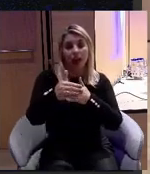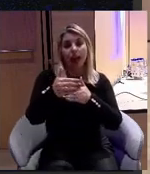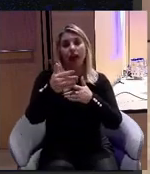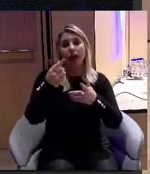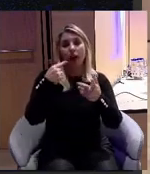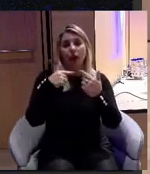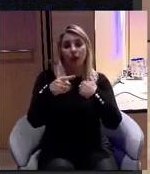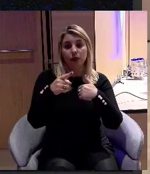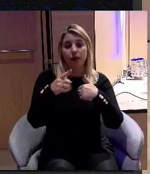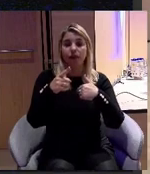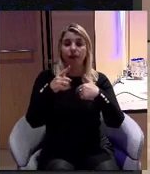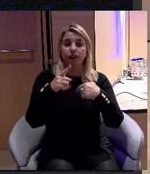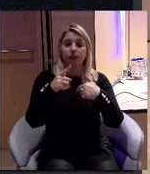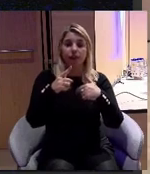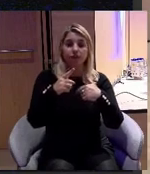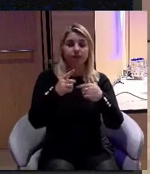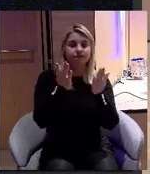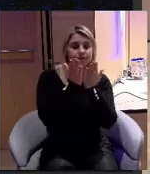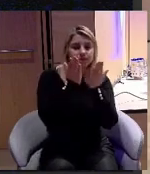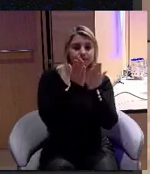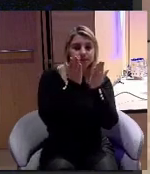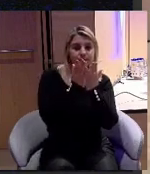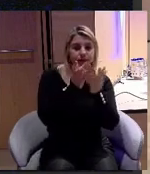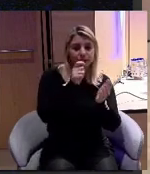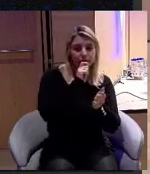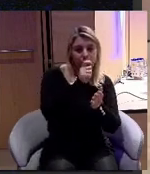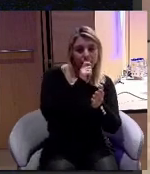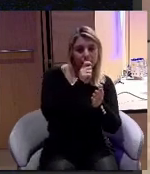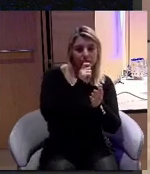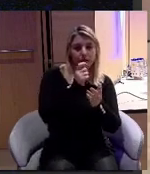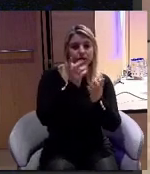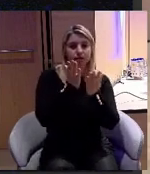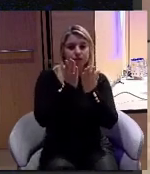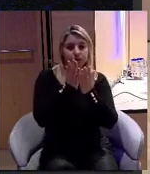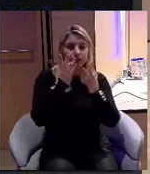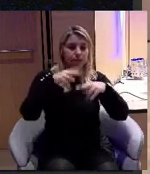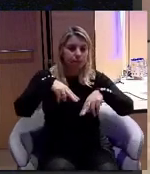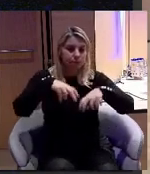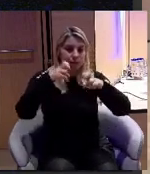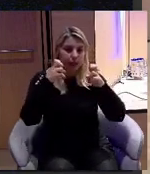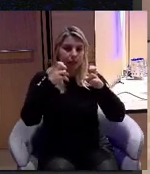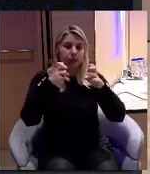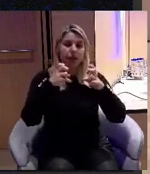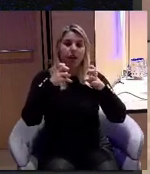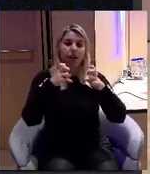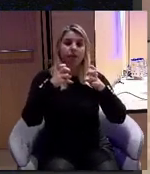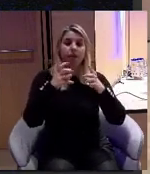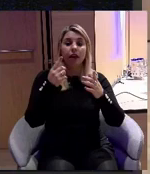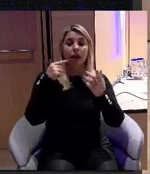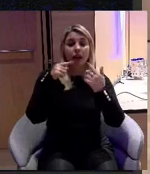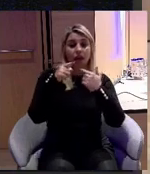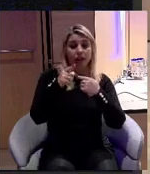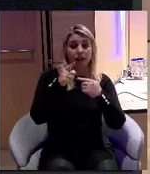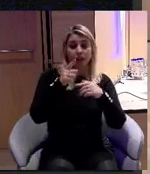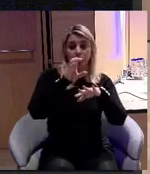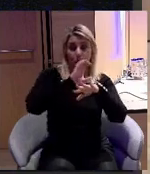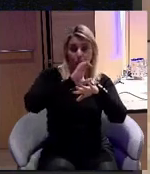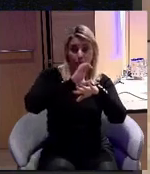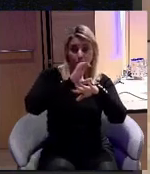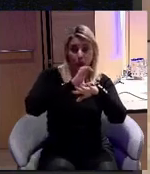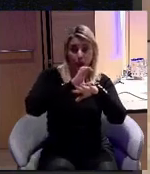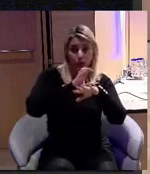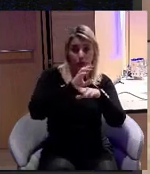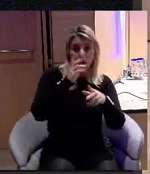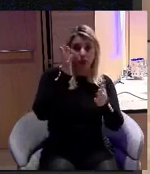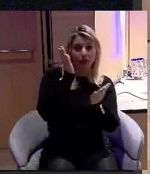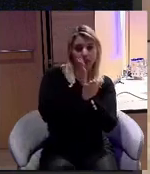bootcamps de formación intensiva para periodistas activistas de la sociedad civil académicos donde en esa intersección